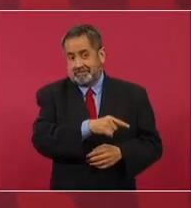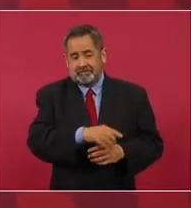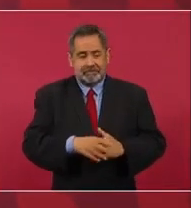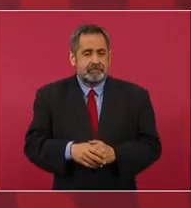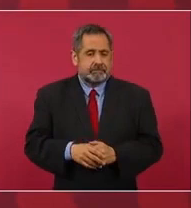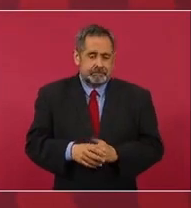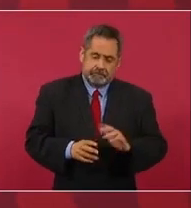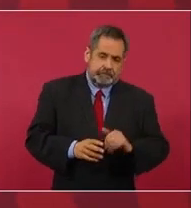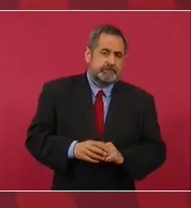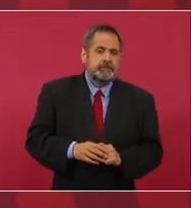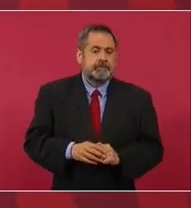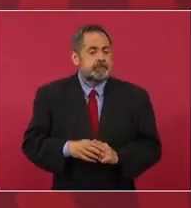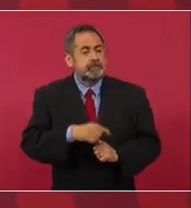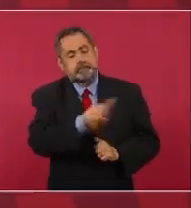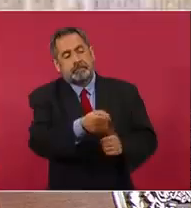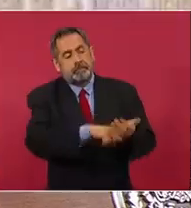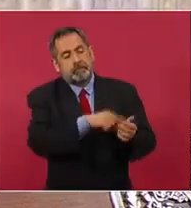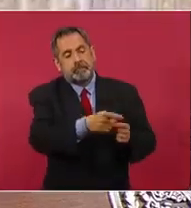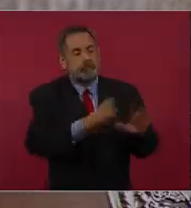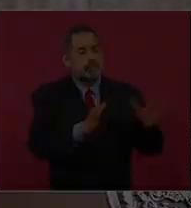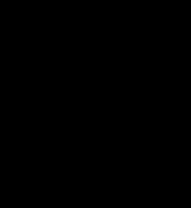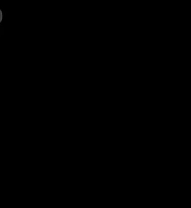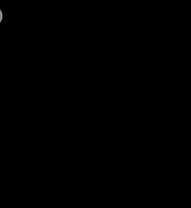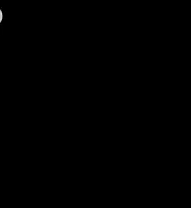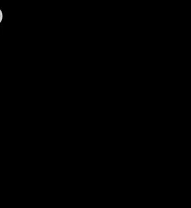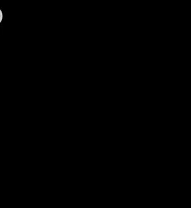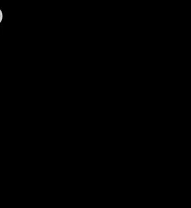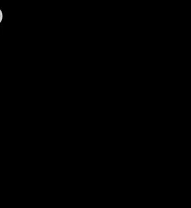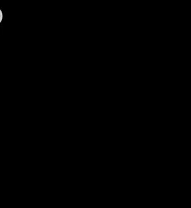Y los hipócritas conservadores, ¿no?